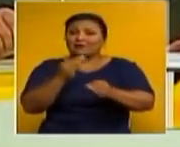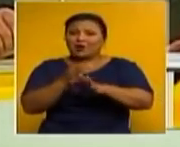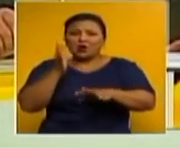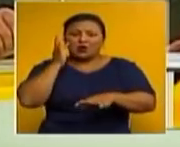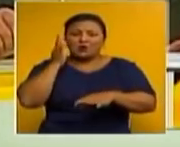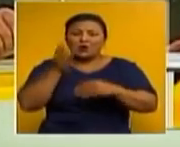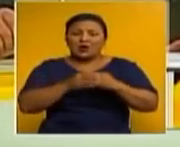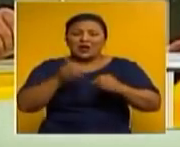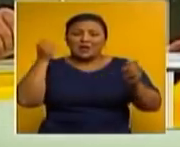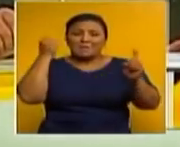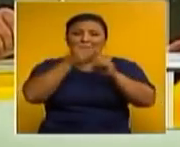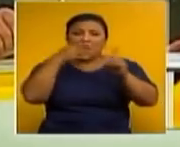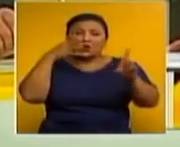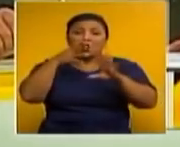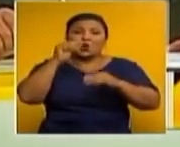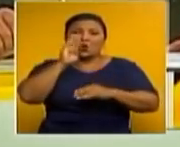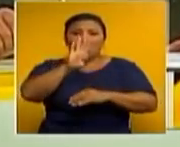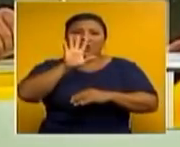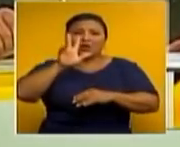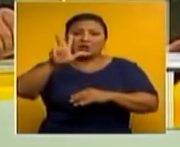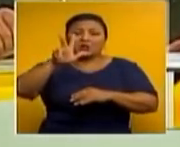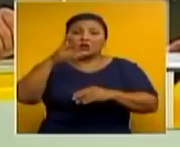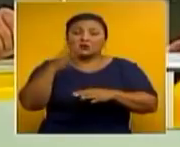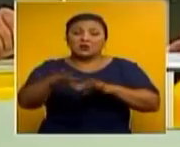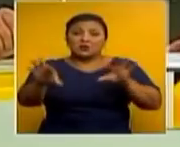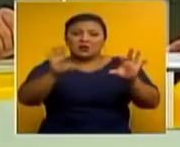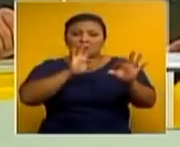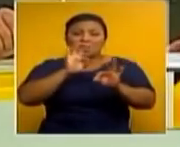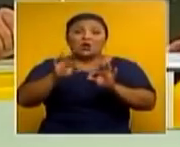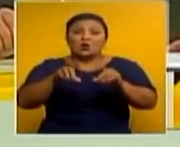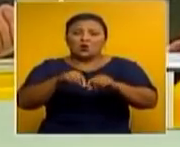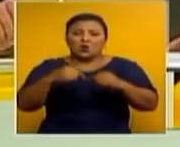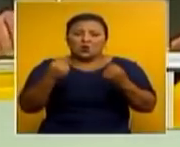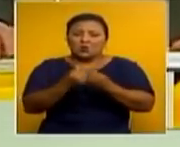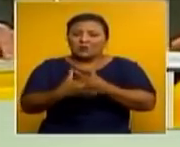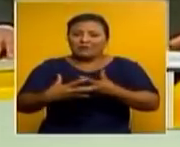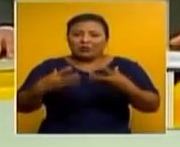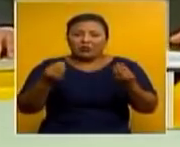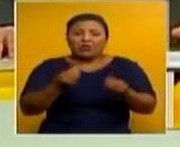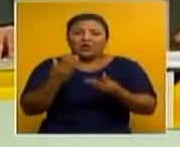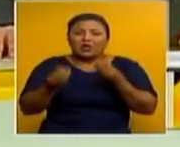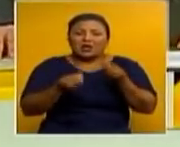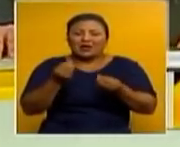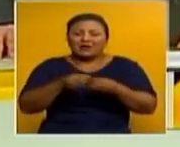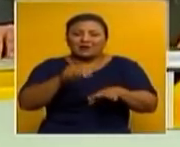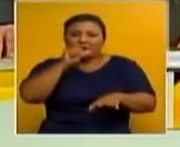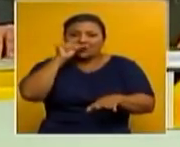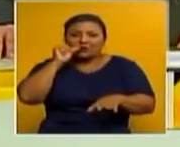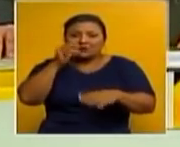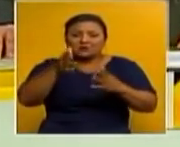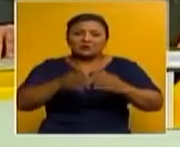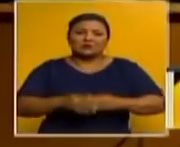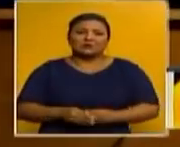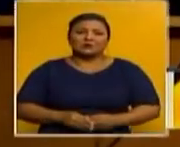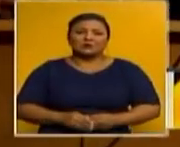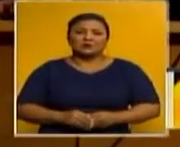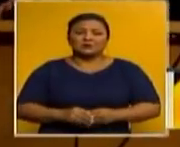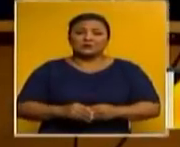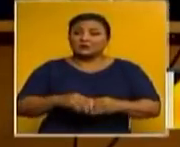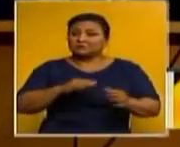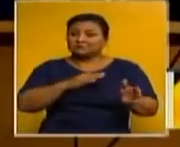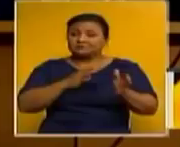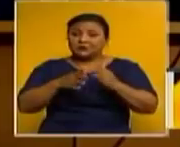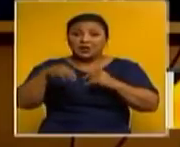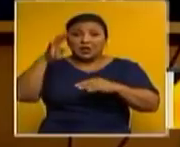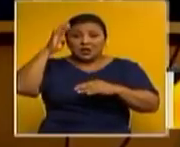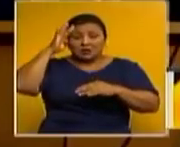Impacto 43, con el que se desarticuló una peligrosa banda dedicada al narcotráfico. Según la policía,